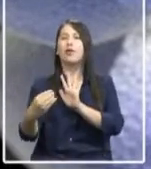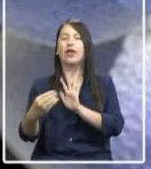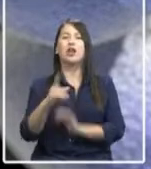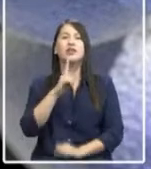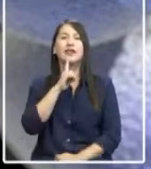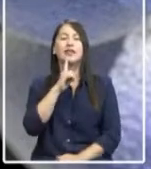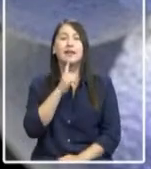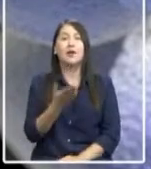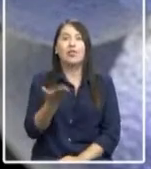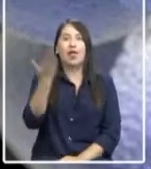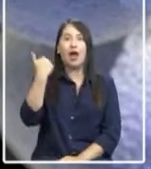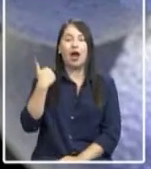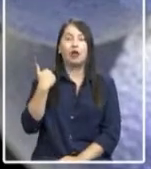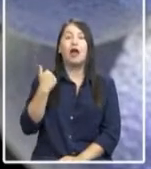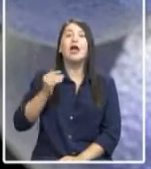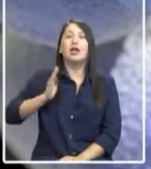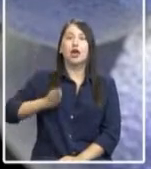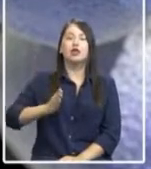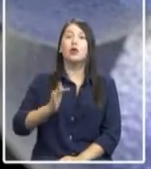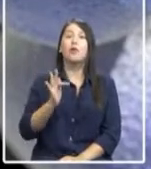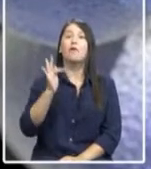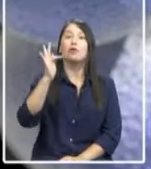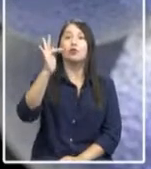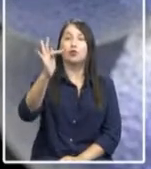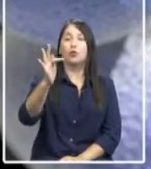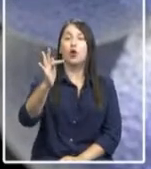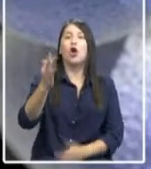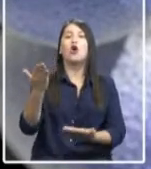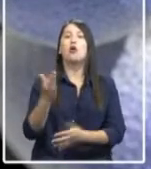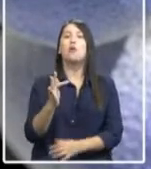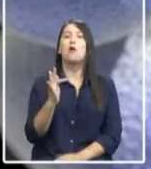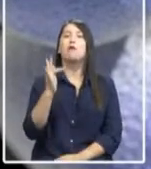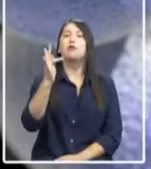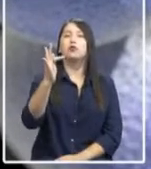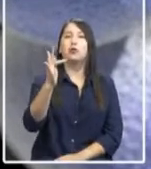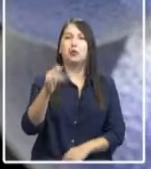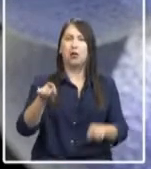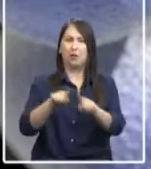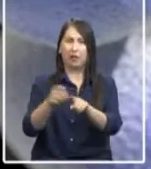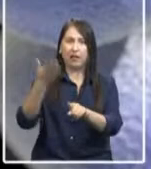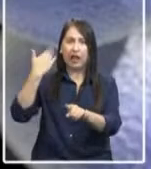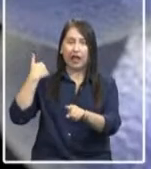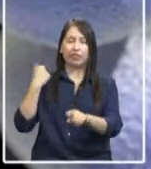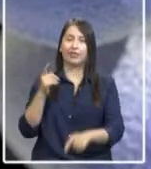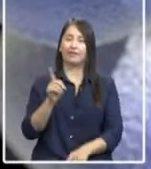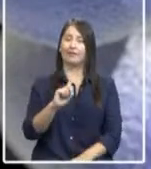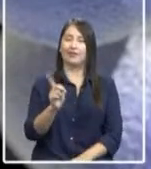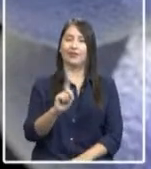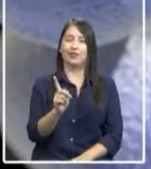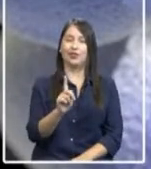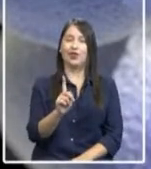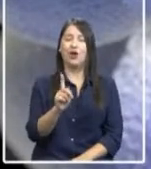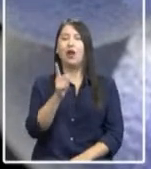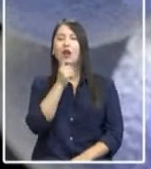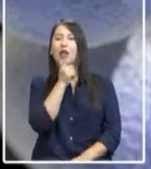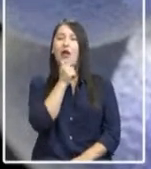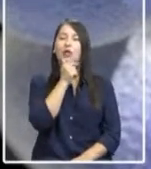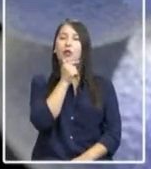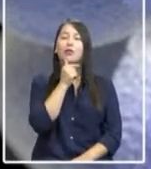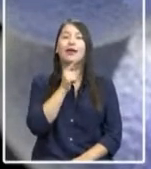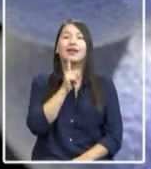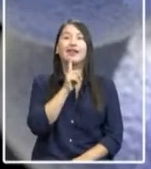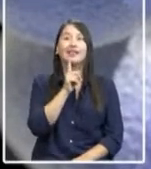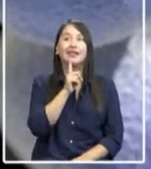que llevamos adelante como si mañana fuese otro ayer, cuando en la incertidumbre que manejamos con